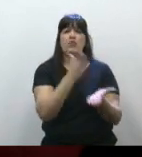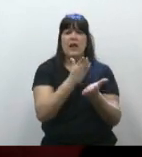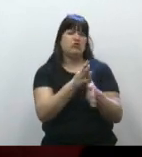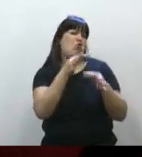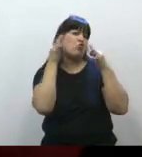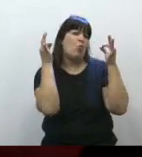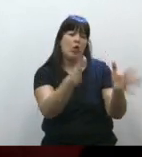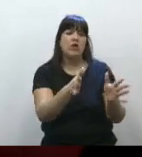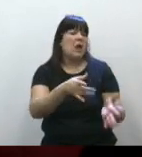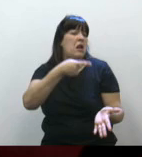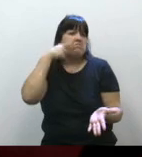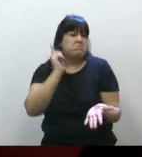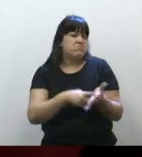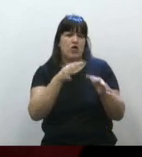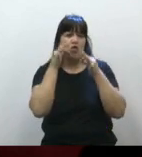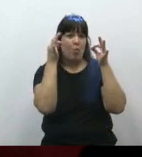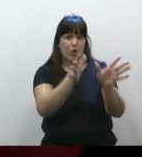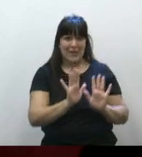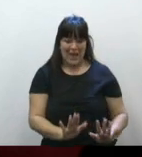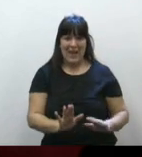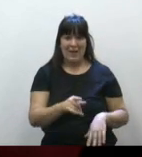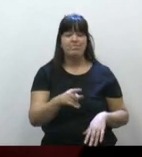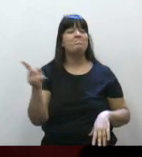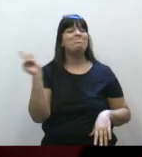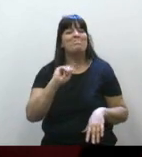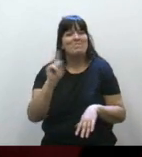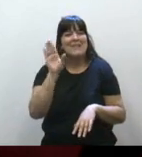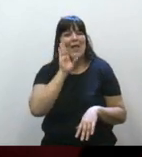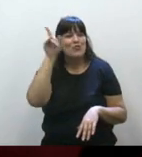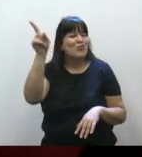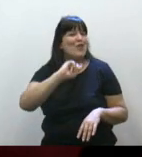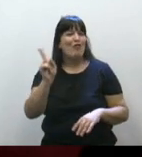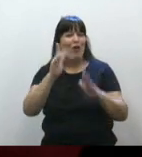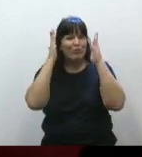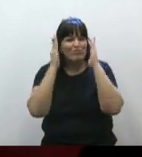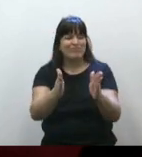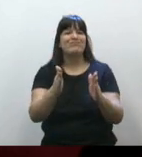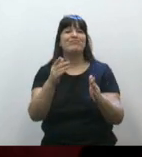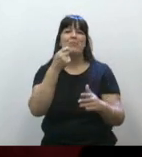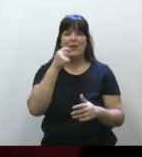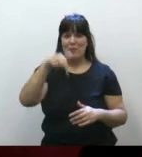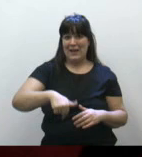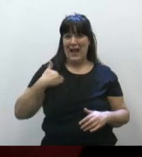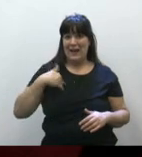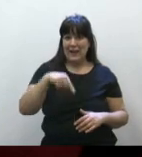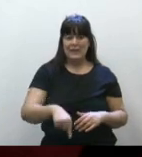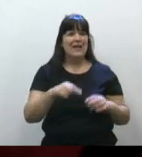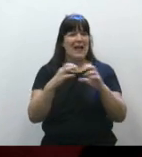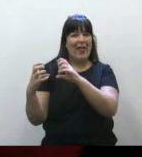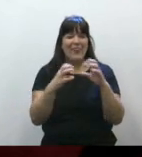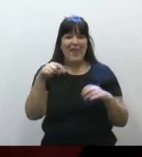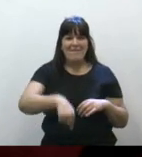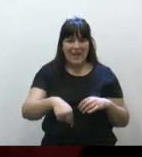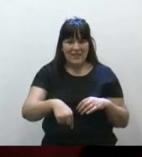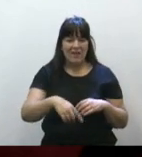quiere hacerlo no está enfocado desde el punto de vista que en la argentina se planteó este debate que es un debate